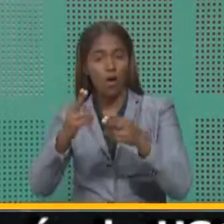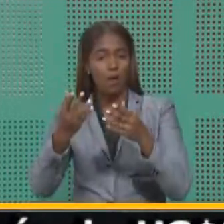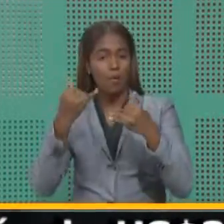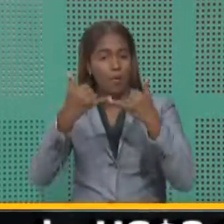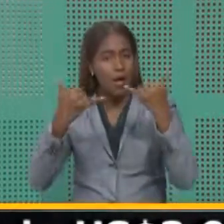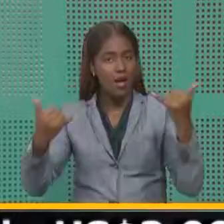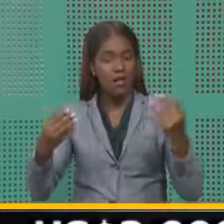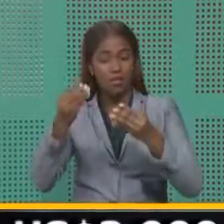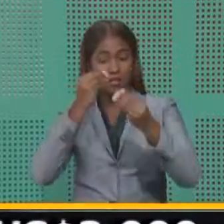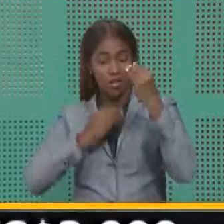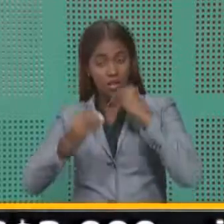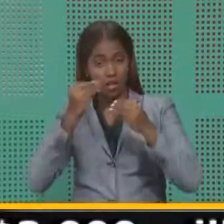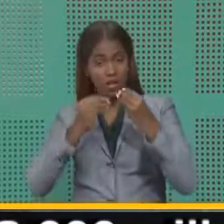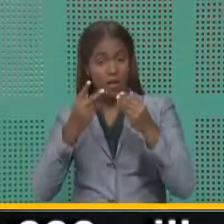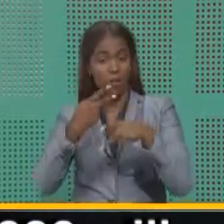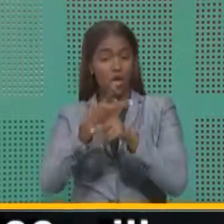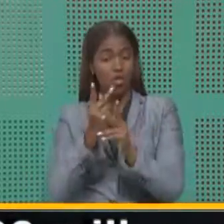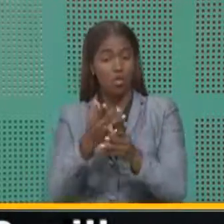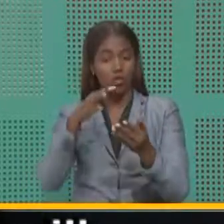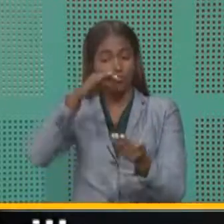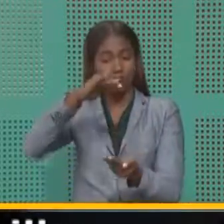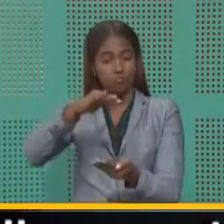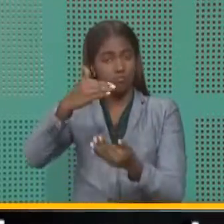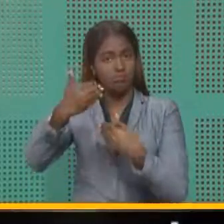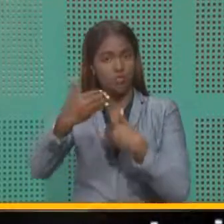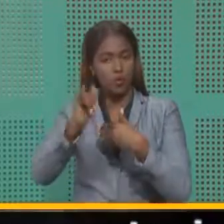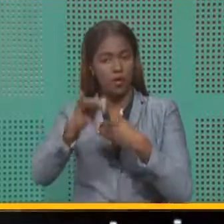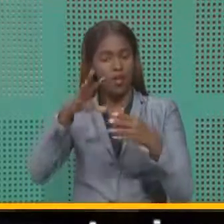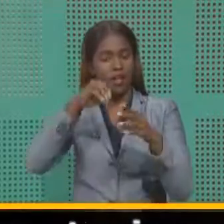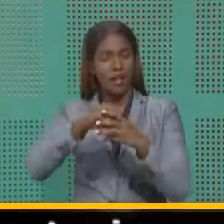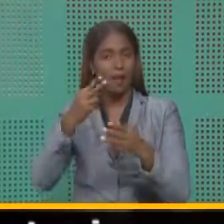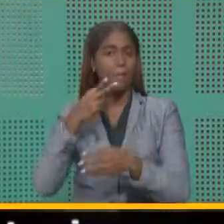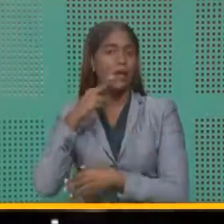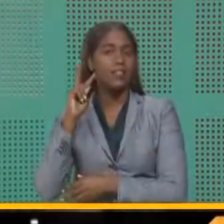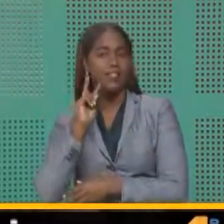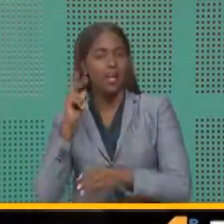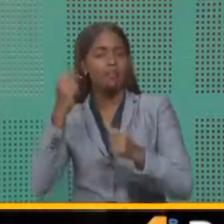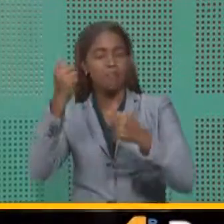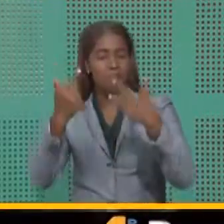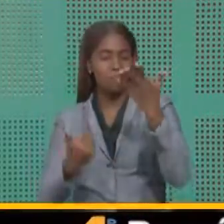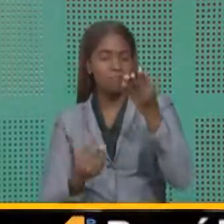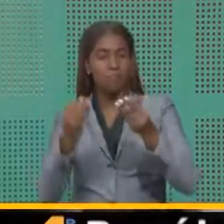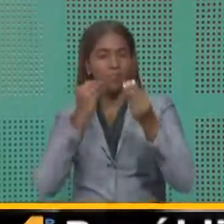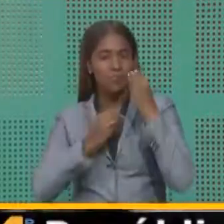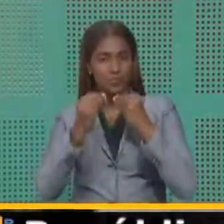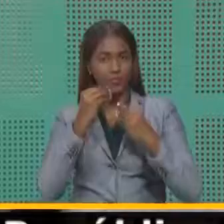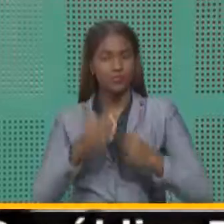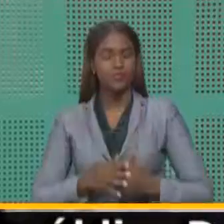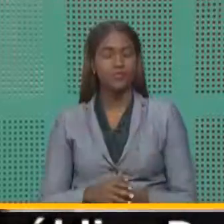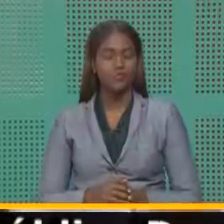alimenticias productos enlatados y vegetales entre otros alimentos